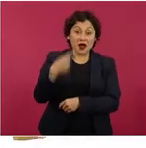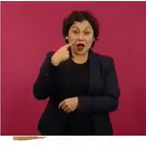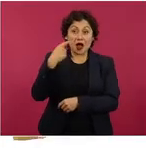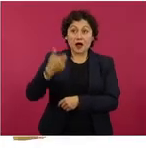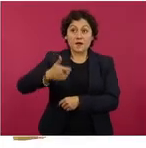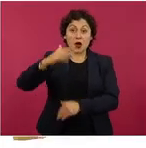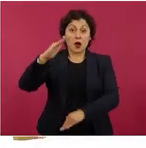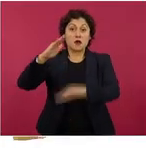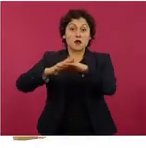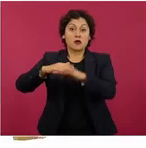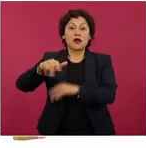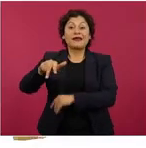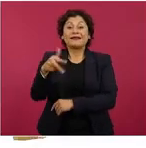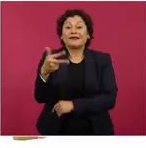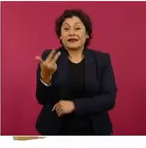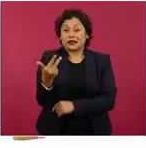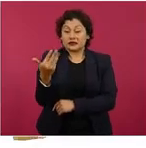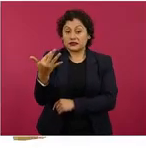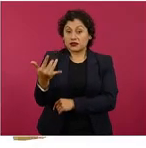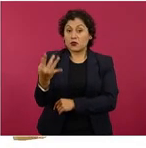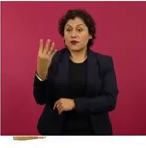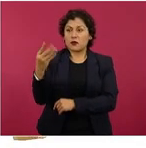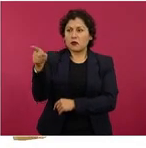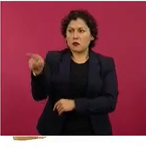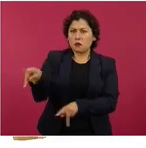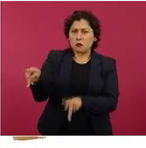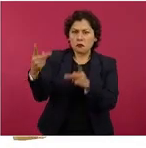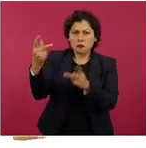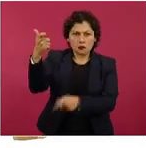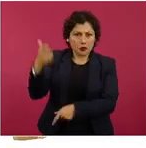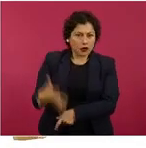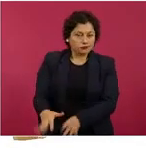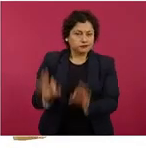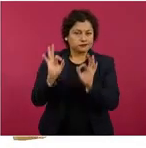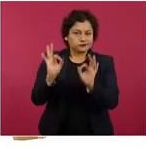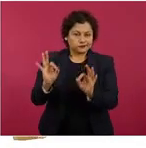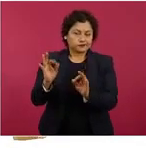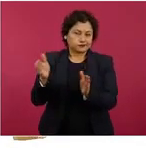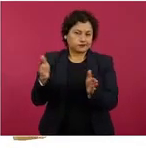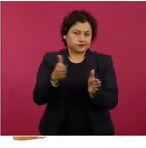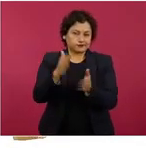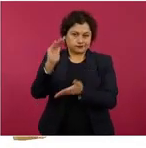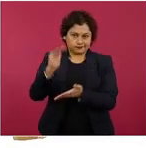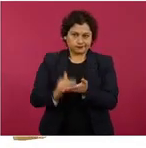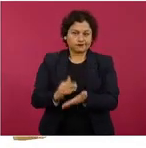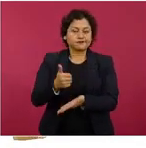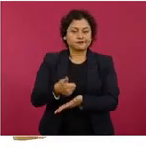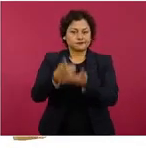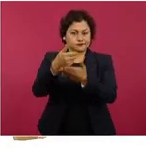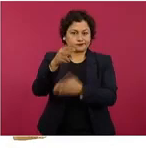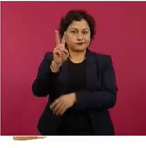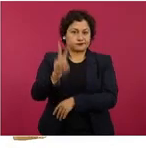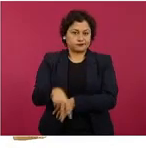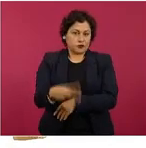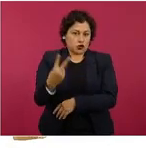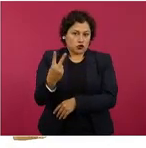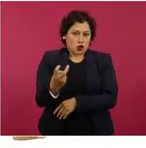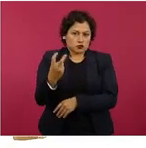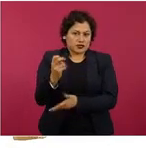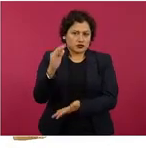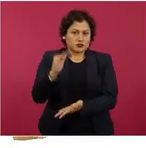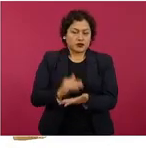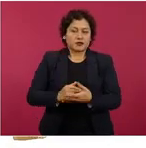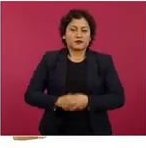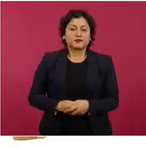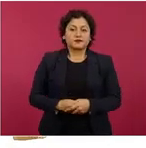es de 13 pesos 54 centavos, una diferencia muy significativa, casi de 2 pesos. Y